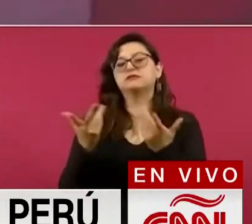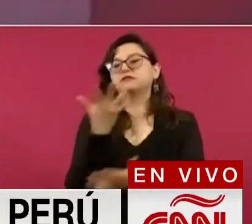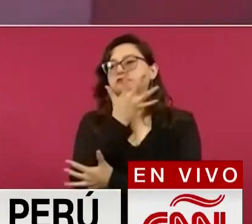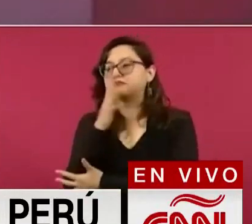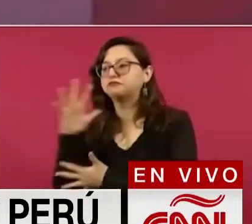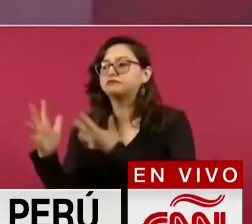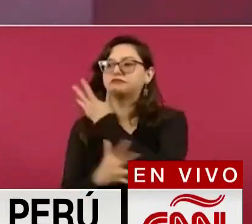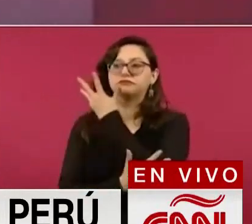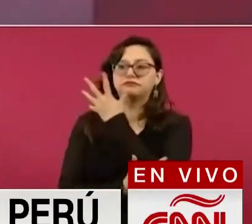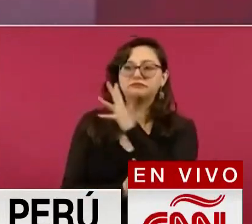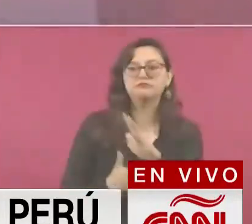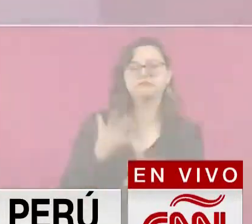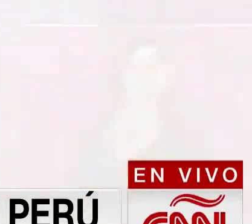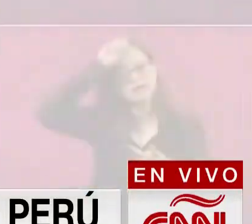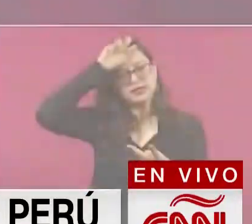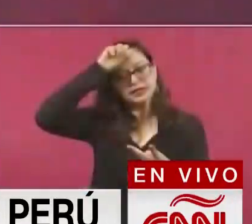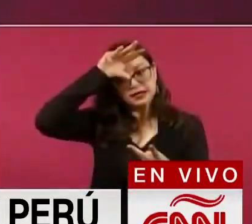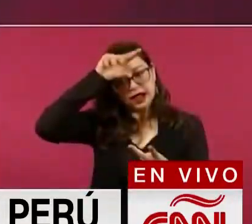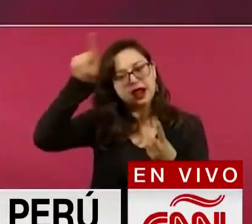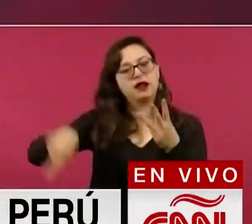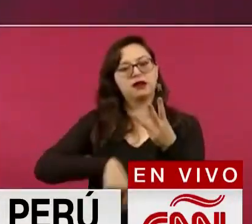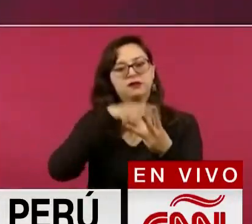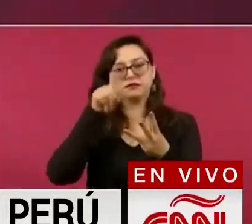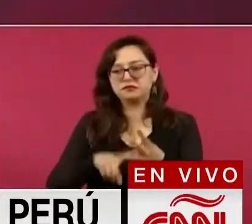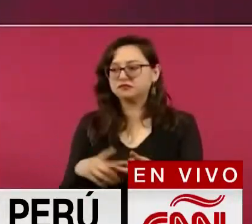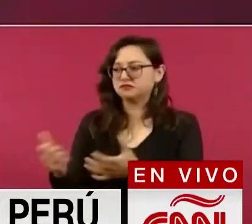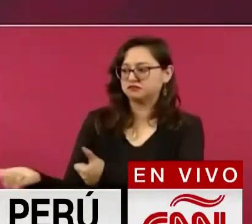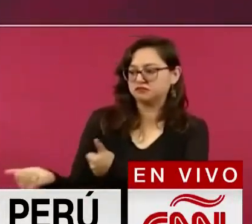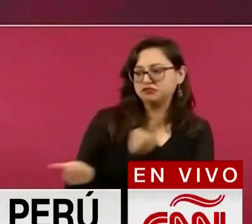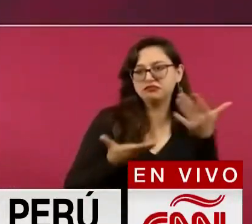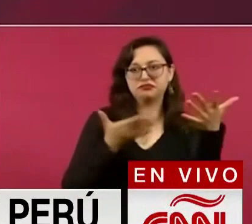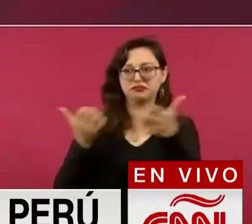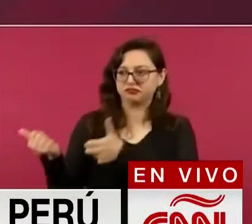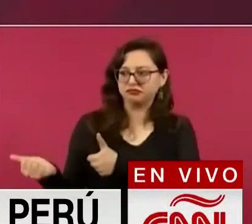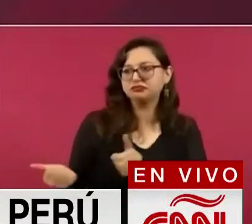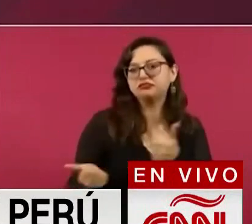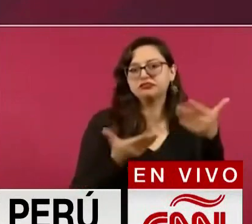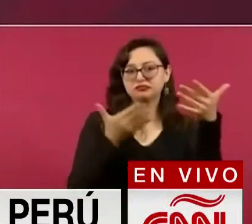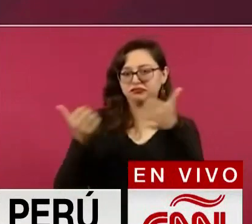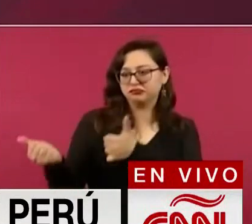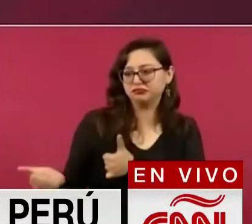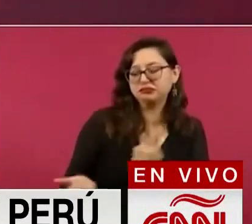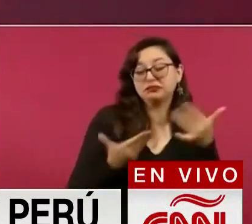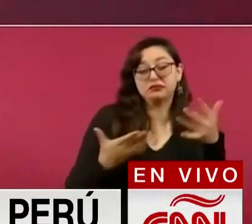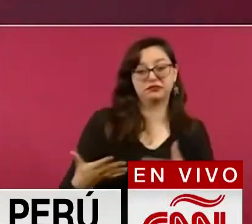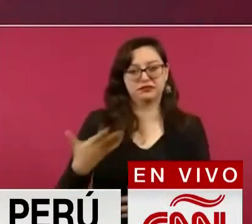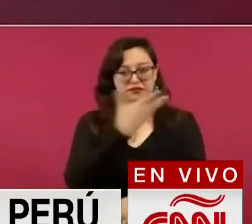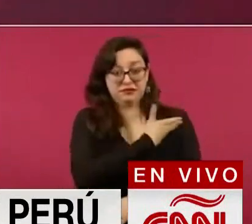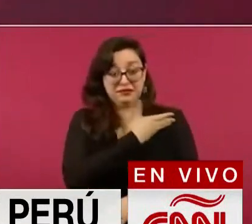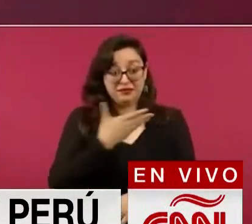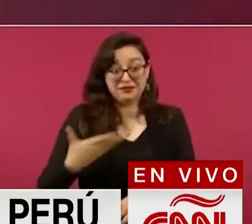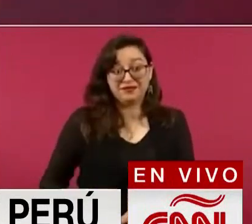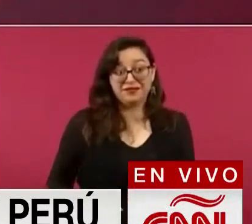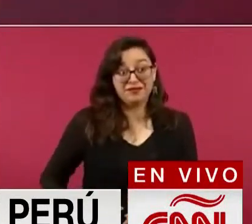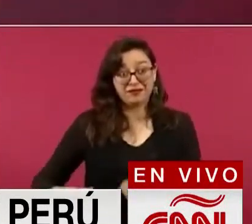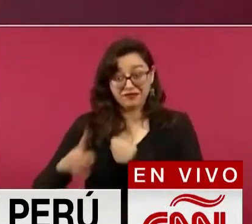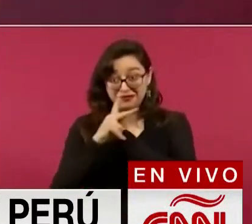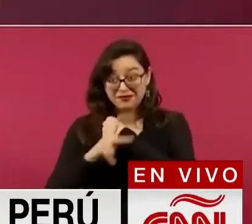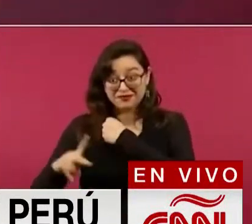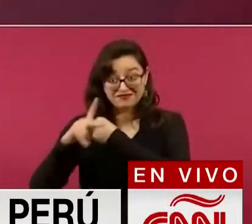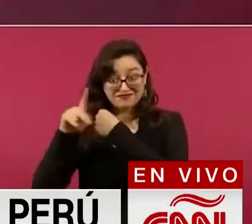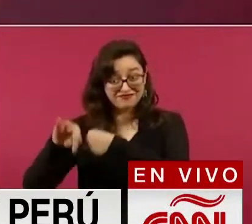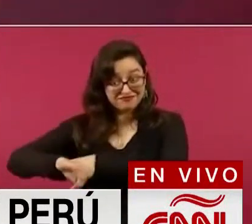del Perú y necesitan tener un títere un